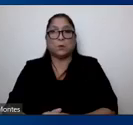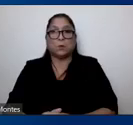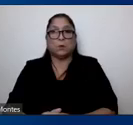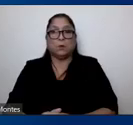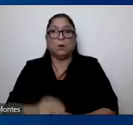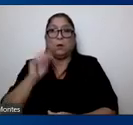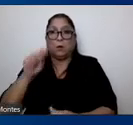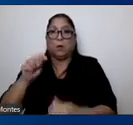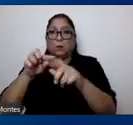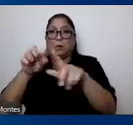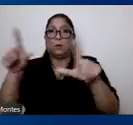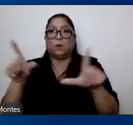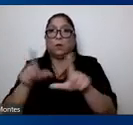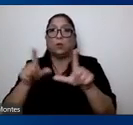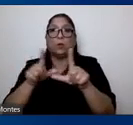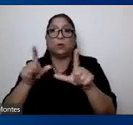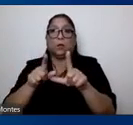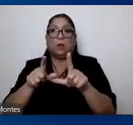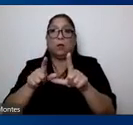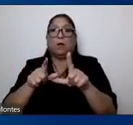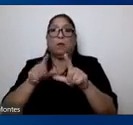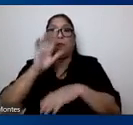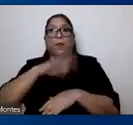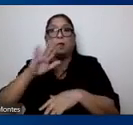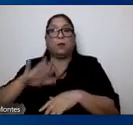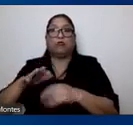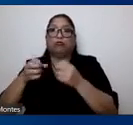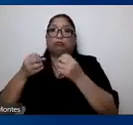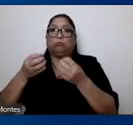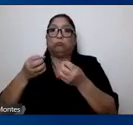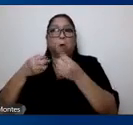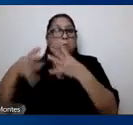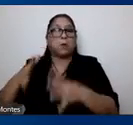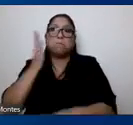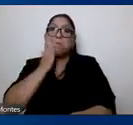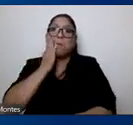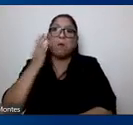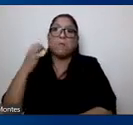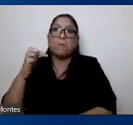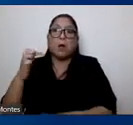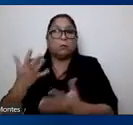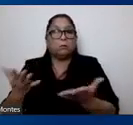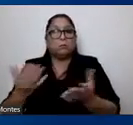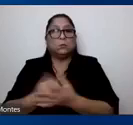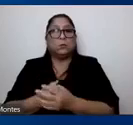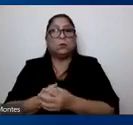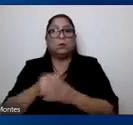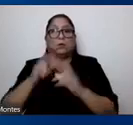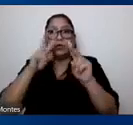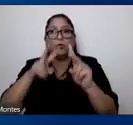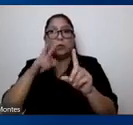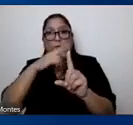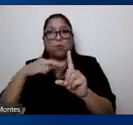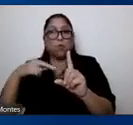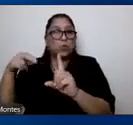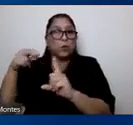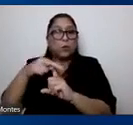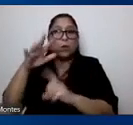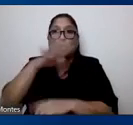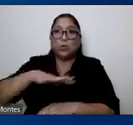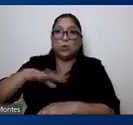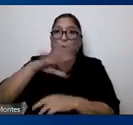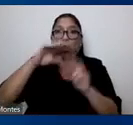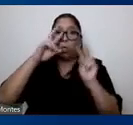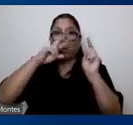Esta es una sala de huérfanos, como ya lo hemos visto. Hay una sala, como ya hemos visto en todo el